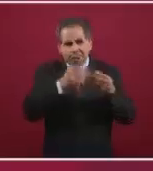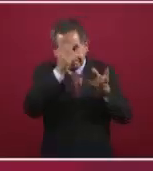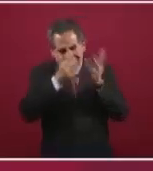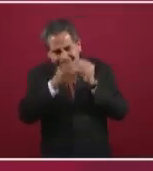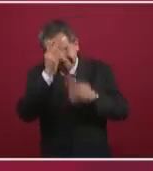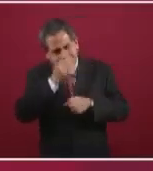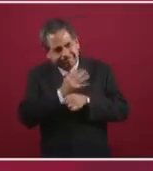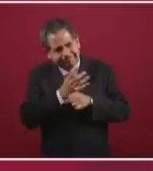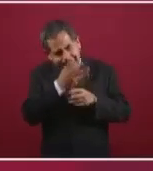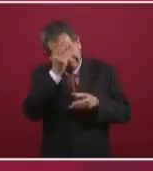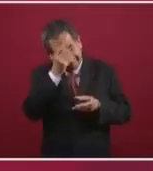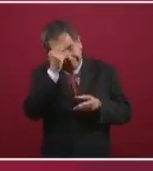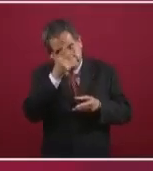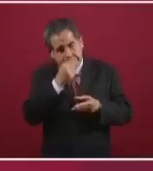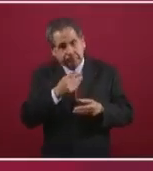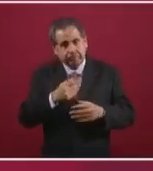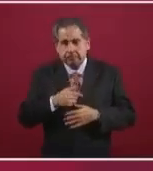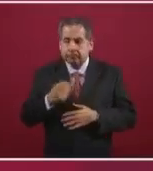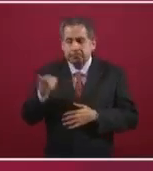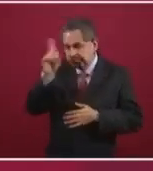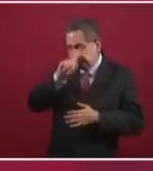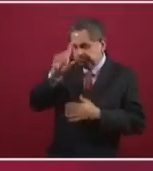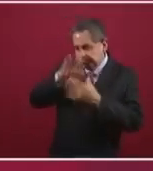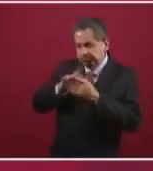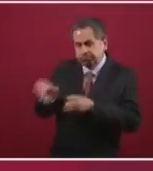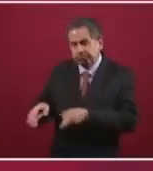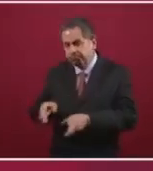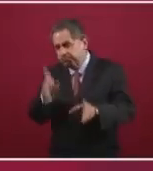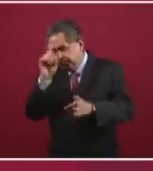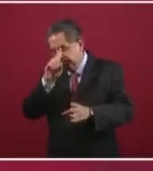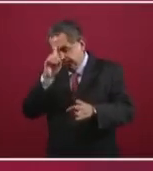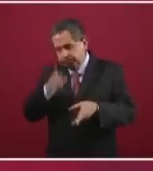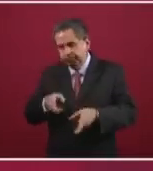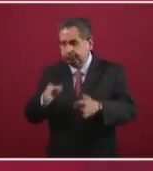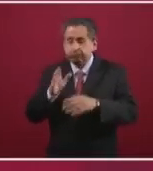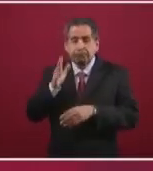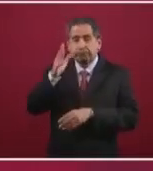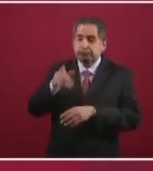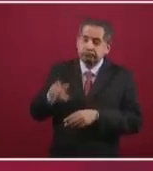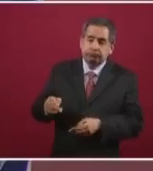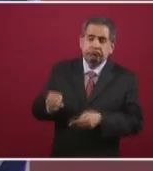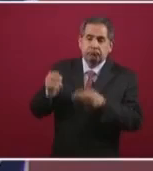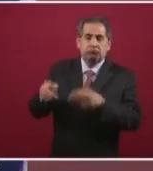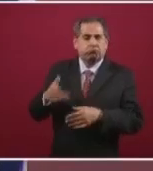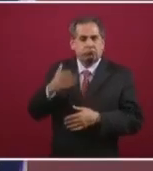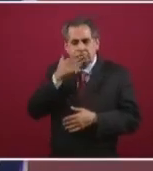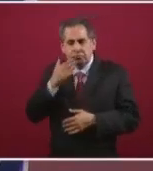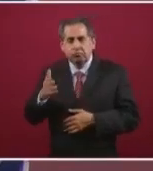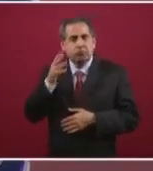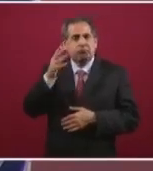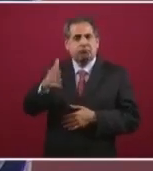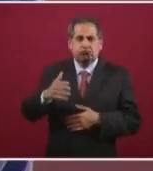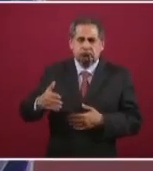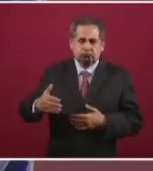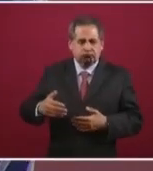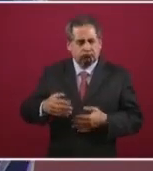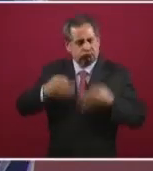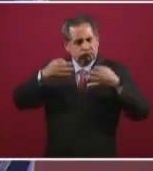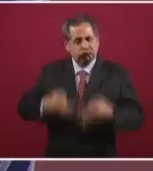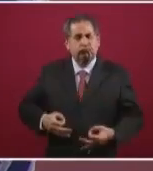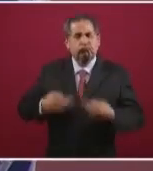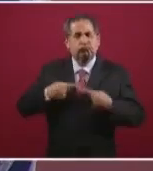también los van orientando para que sean buenos ciudadanos.